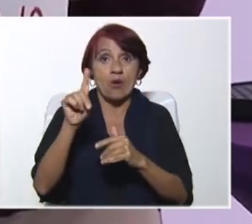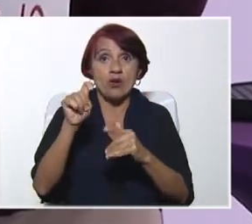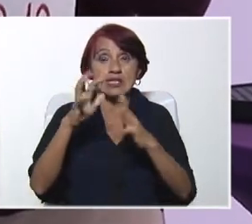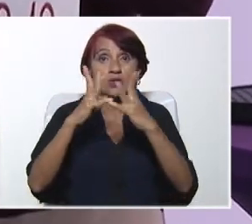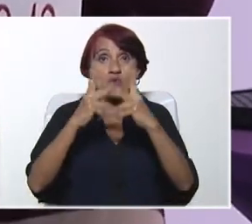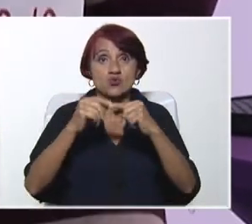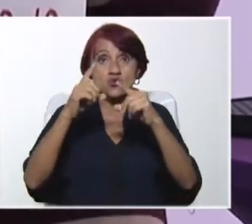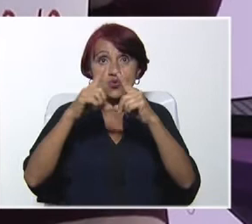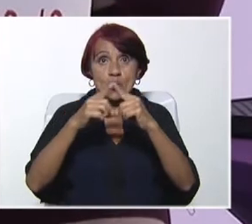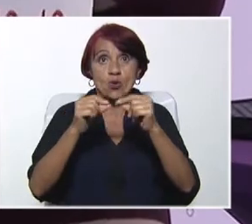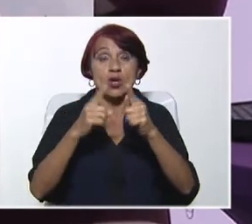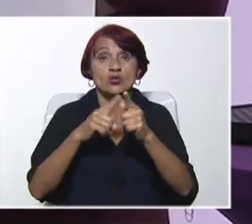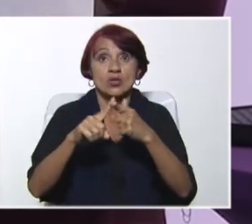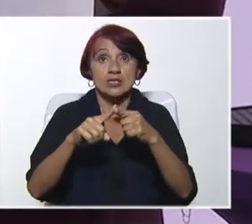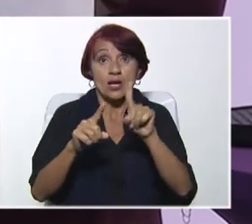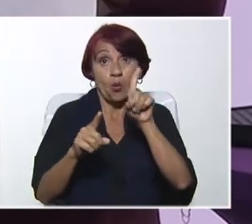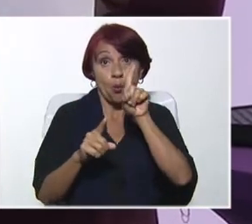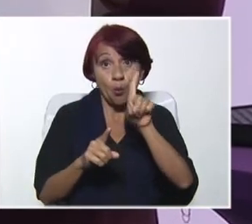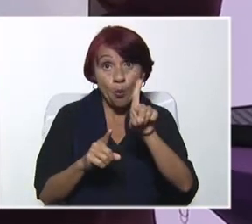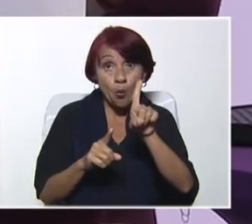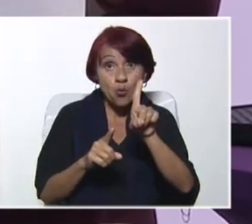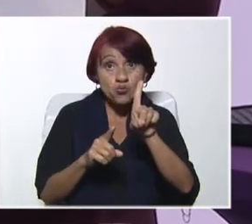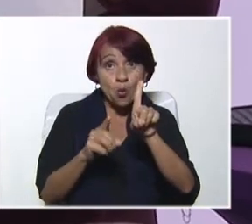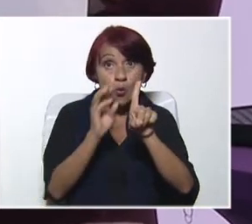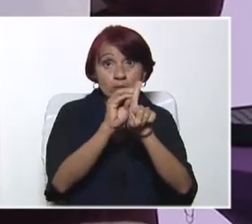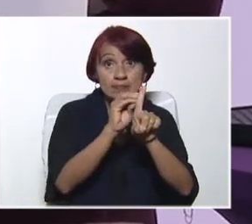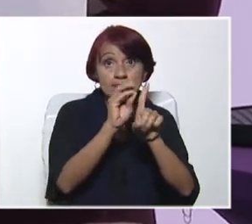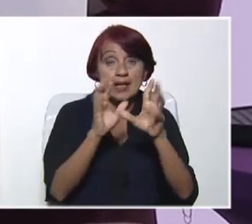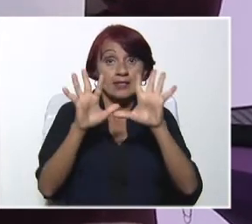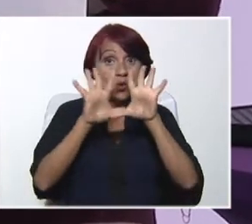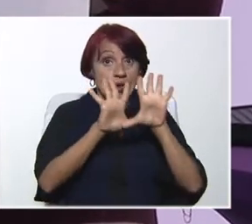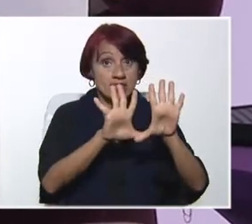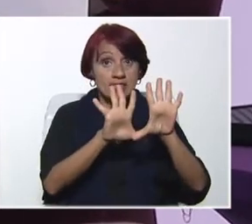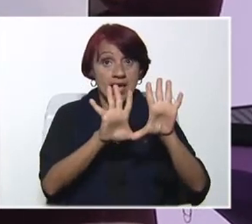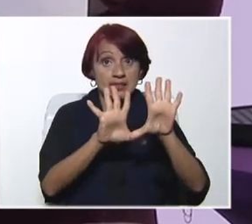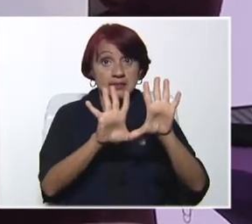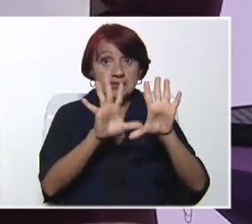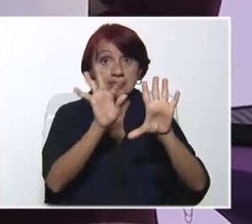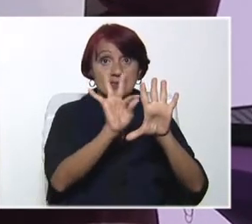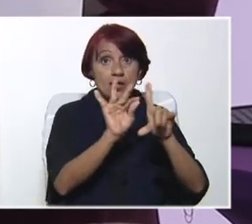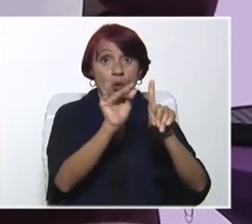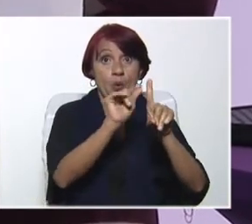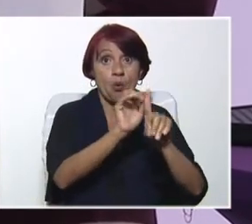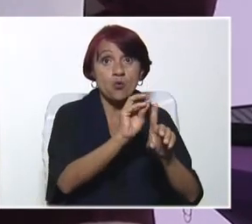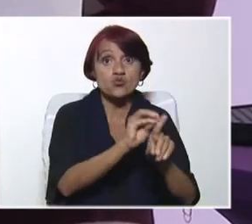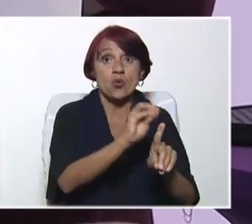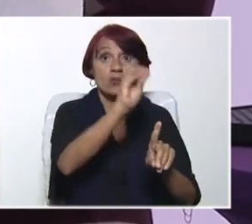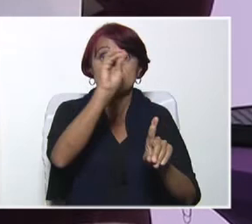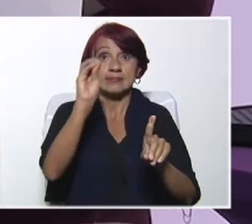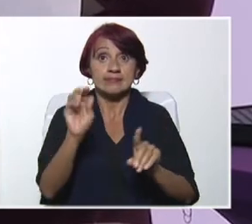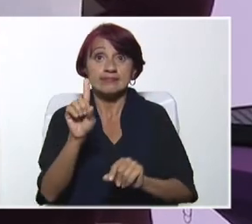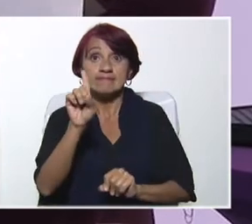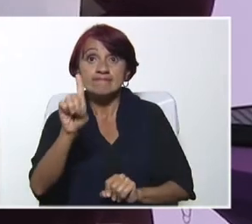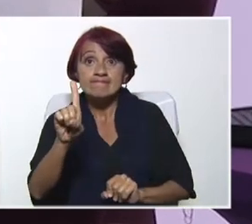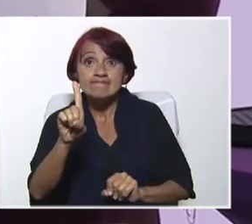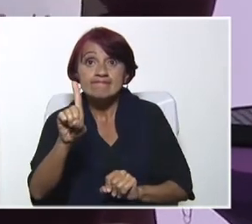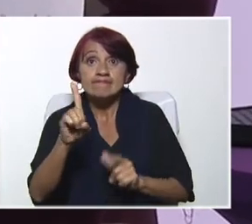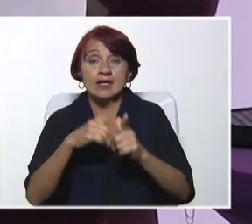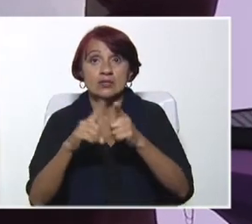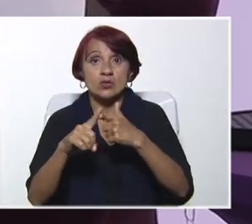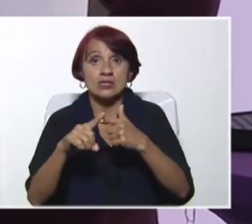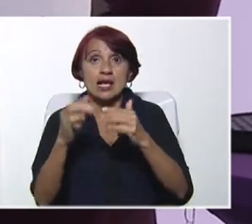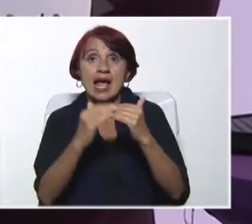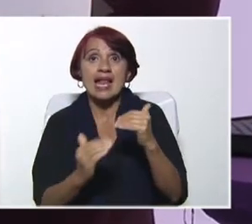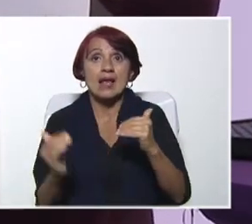número. Colocamos entonces, vamos a poner el ejemplo, la base, potencia de base 10, 10